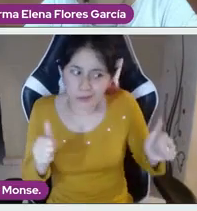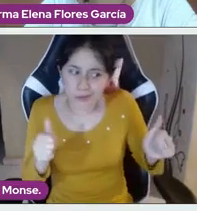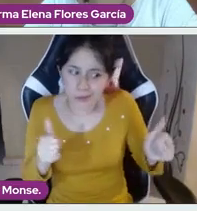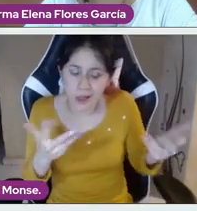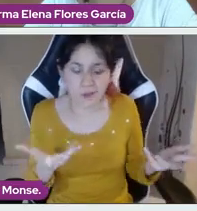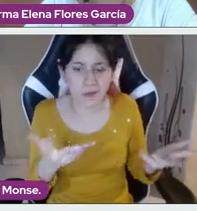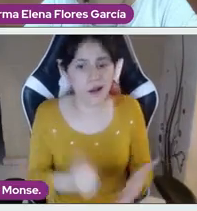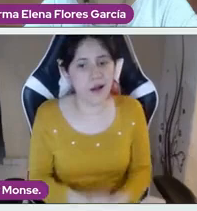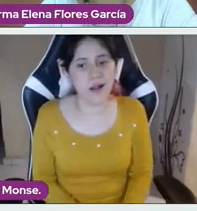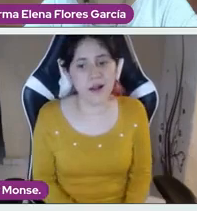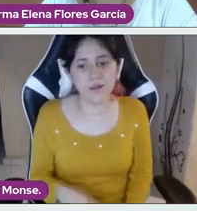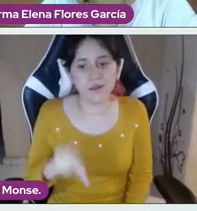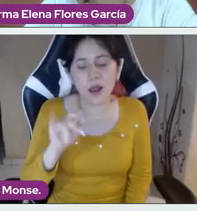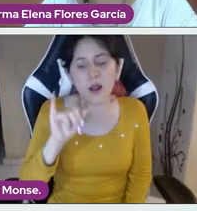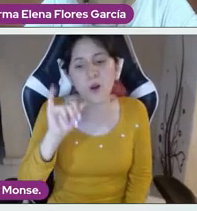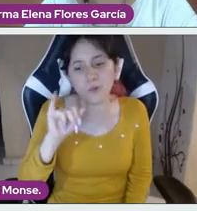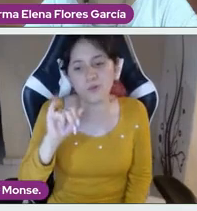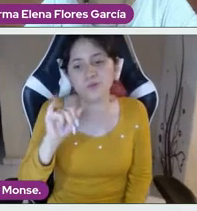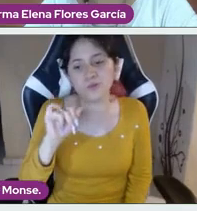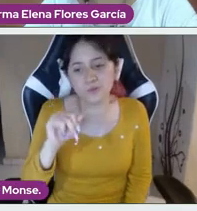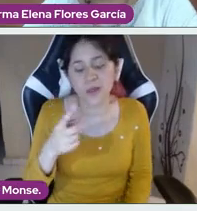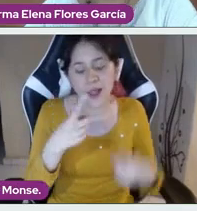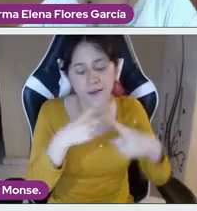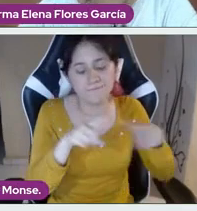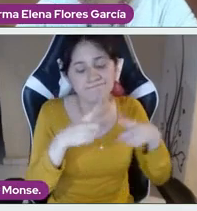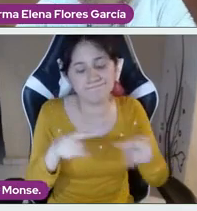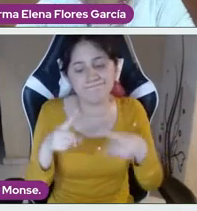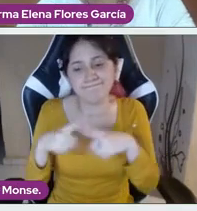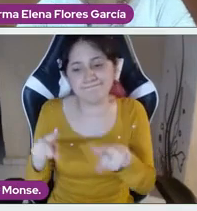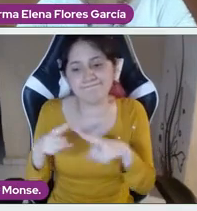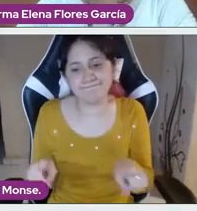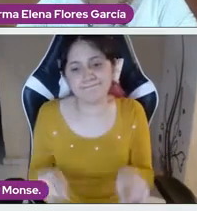pero sí es totalmente diferente.